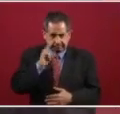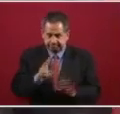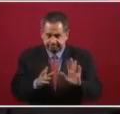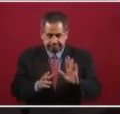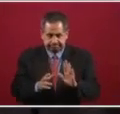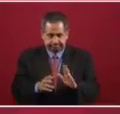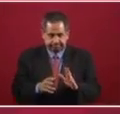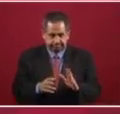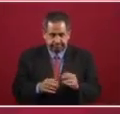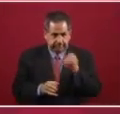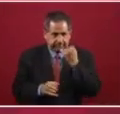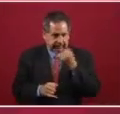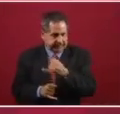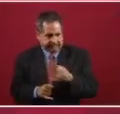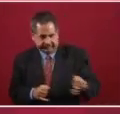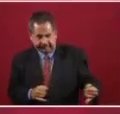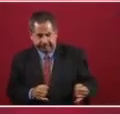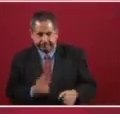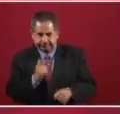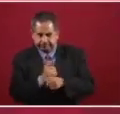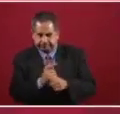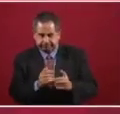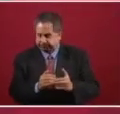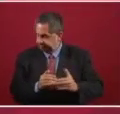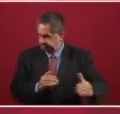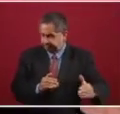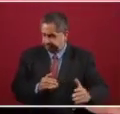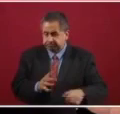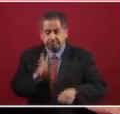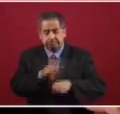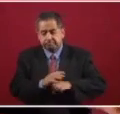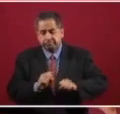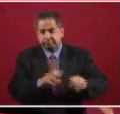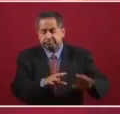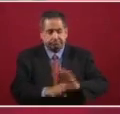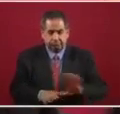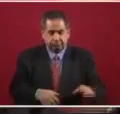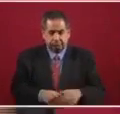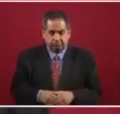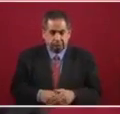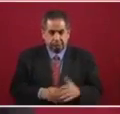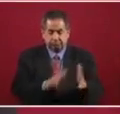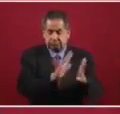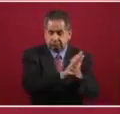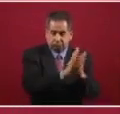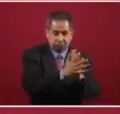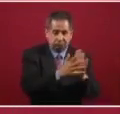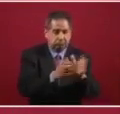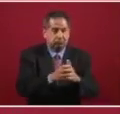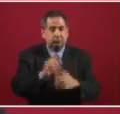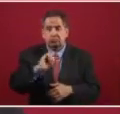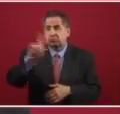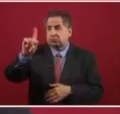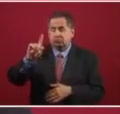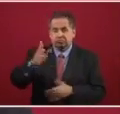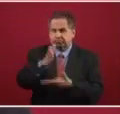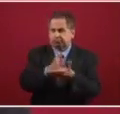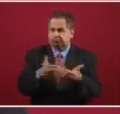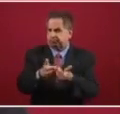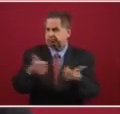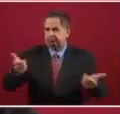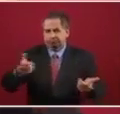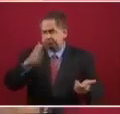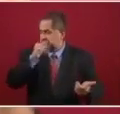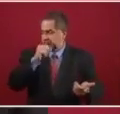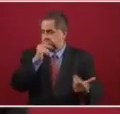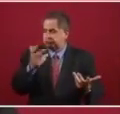pintando bien la raya, la frontera entre delincuencia y autoridad. Si